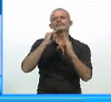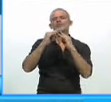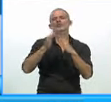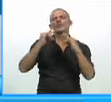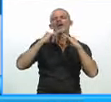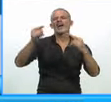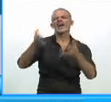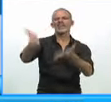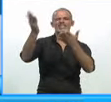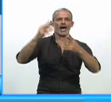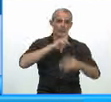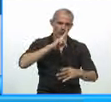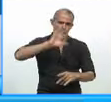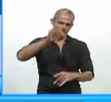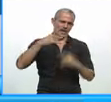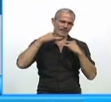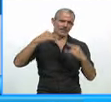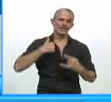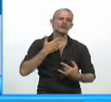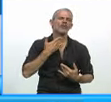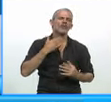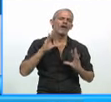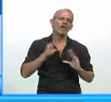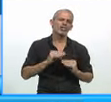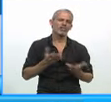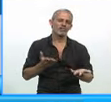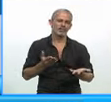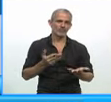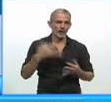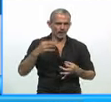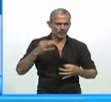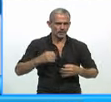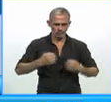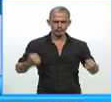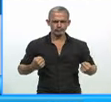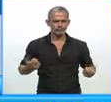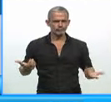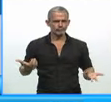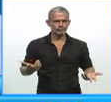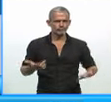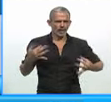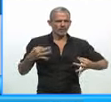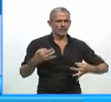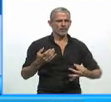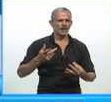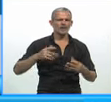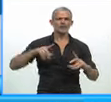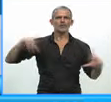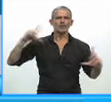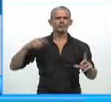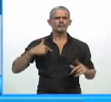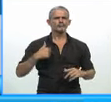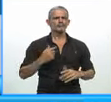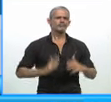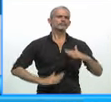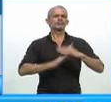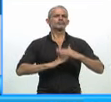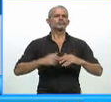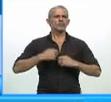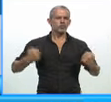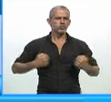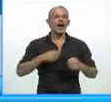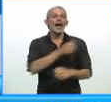las mujeres saben, así que... pero bueno, sí, hay que imponerse, claro que sí. Hay que imponer esa figura del caudillo. ¿Y el caudillo